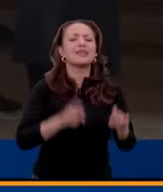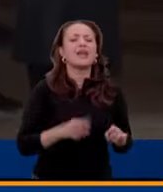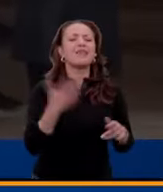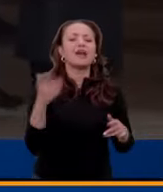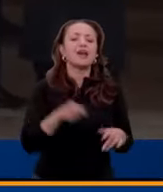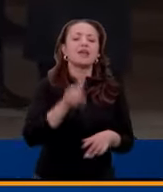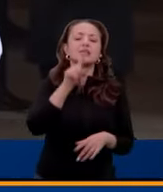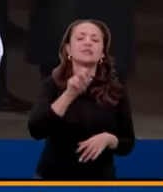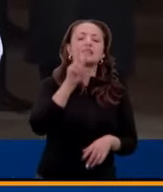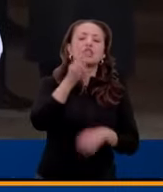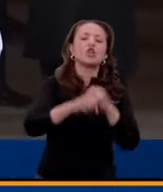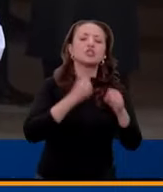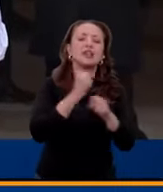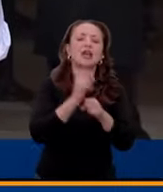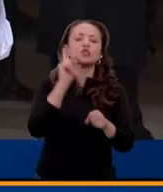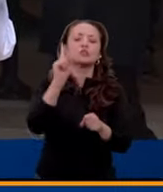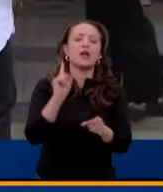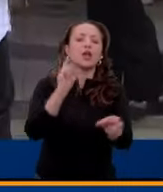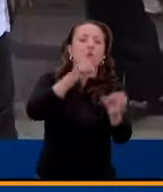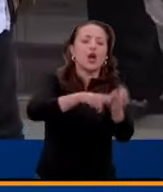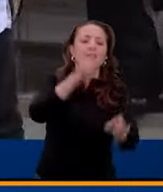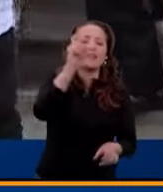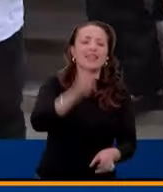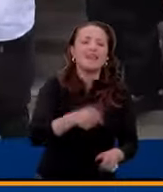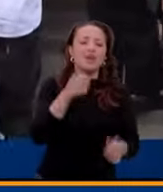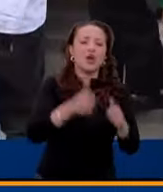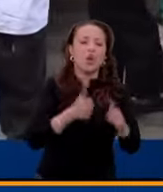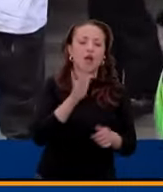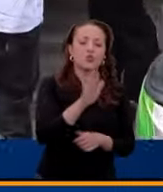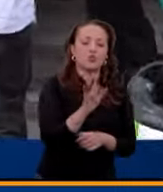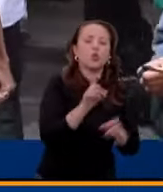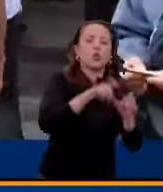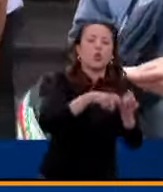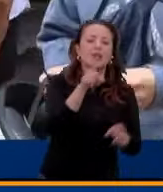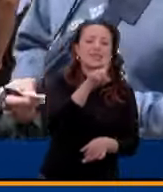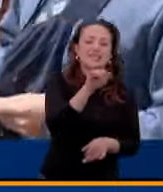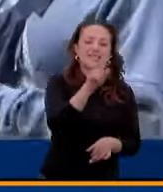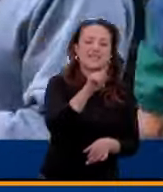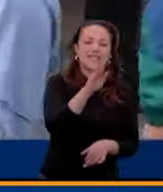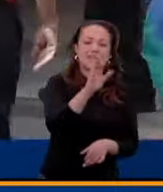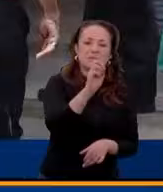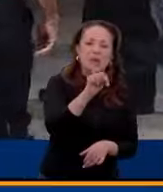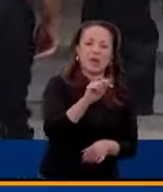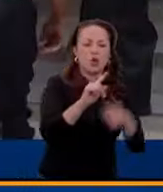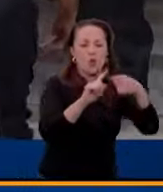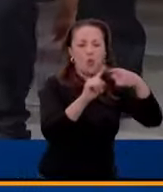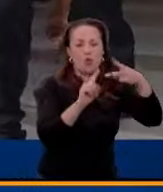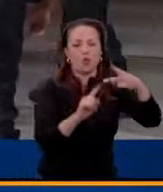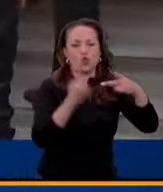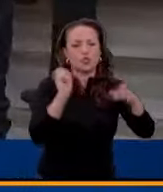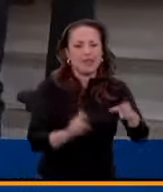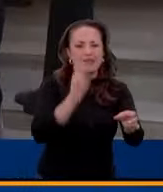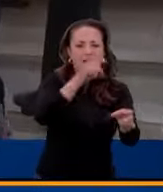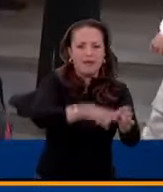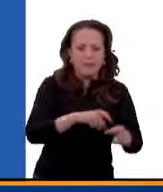62 años, pero que perteneciera al SISBEN 1 y 2. Esta es la radiografía de cómo se tramita este documento en Colombia.